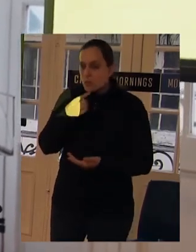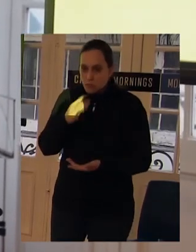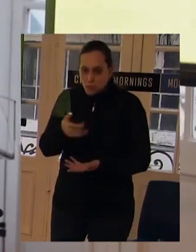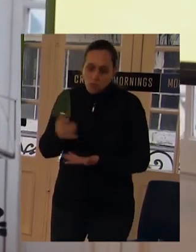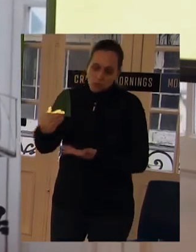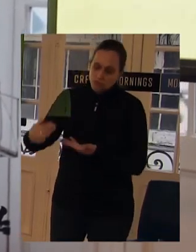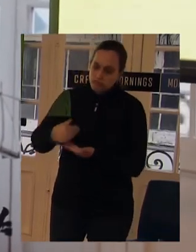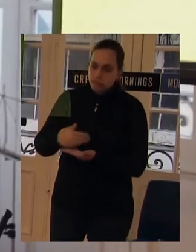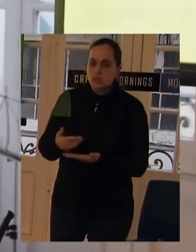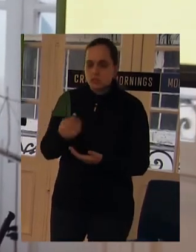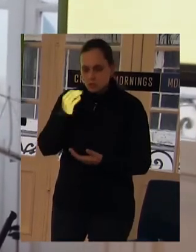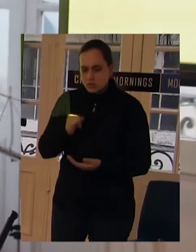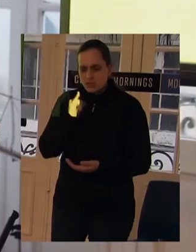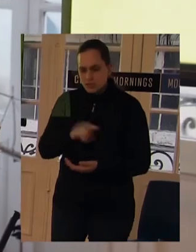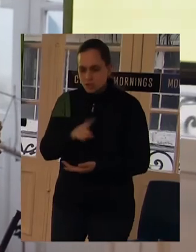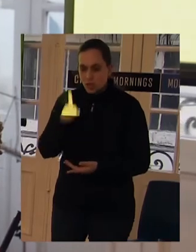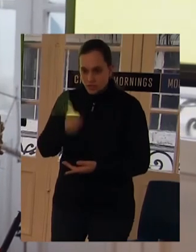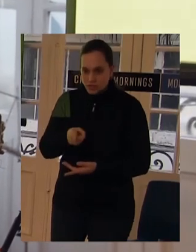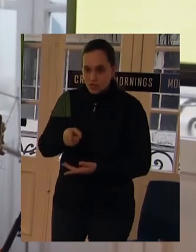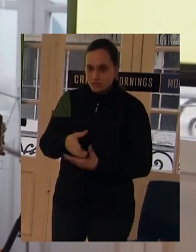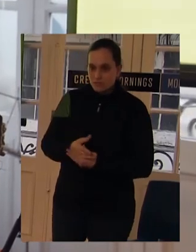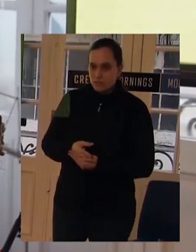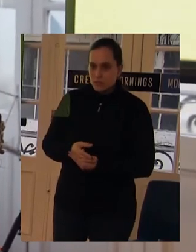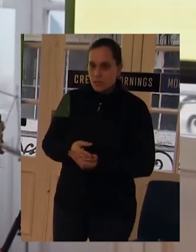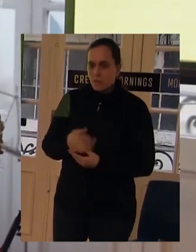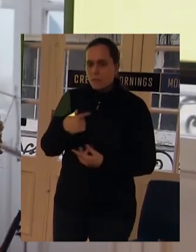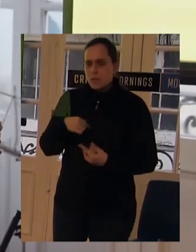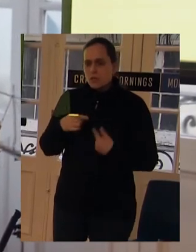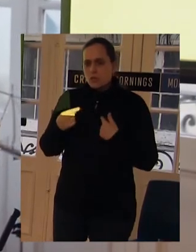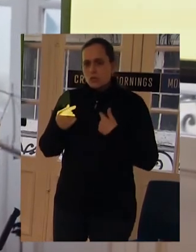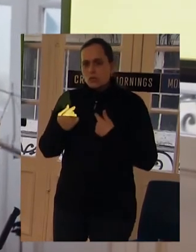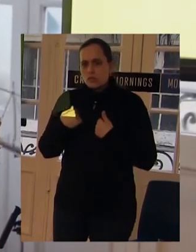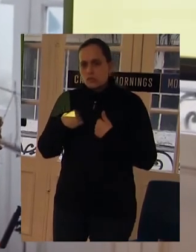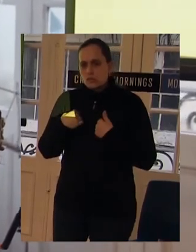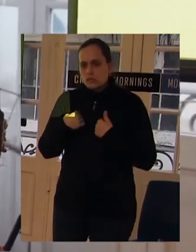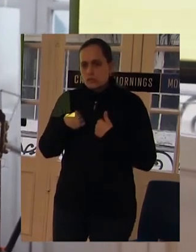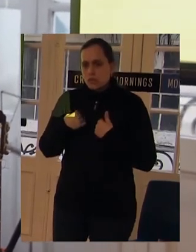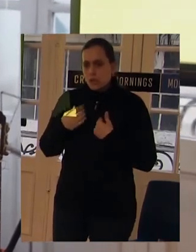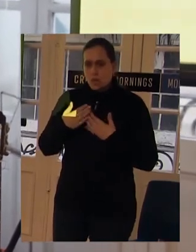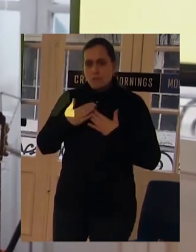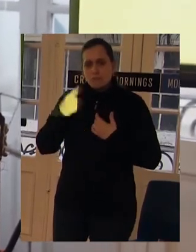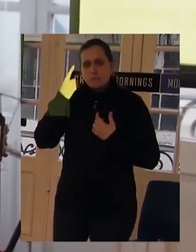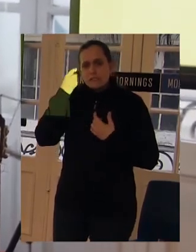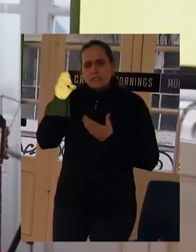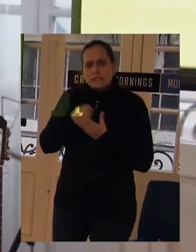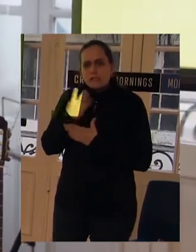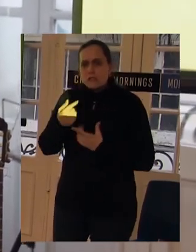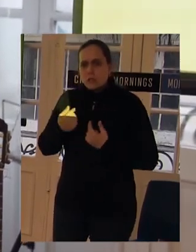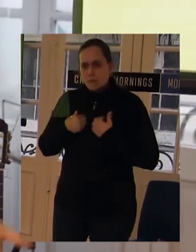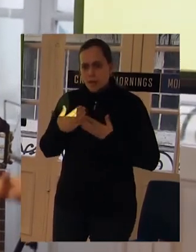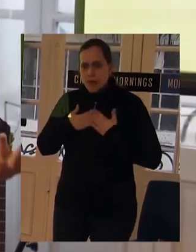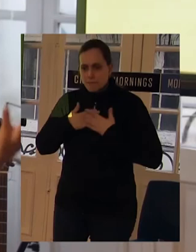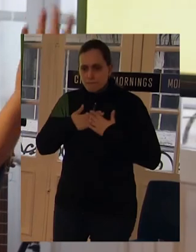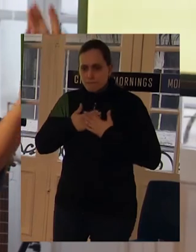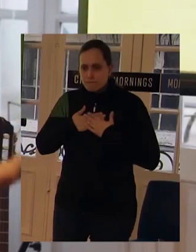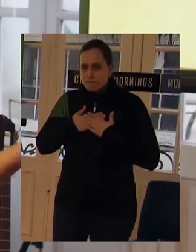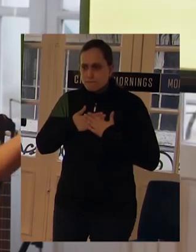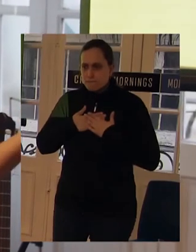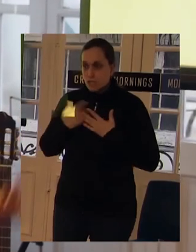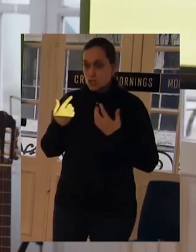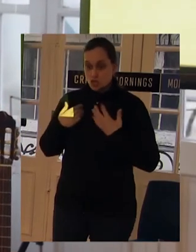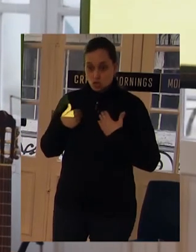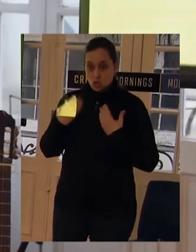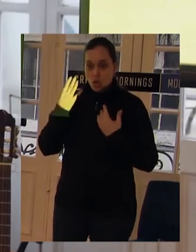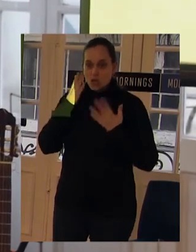iteremos. Al cual, ¿qué pasa cuando la creación es propia? Cuando te parás como